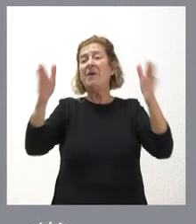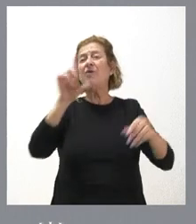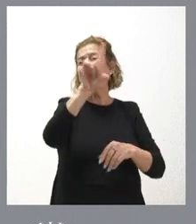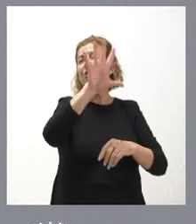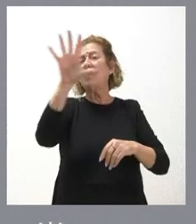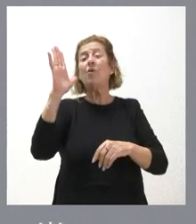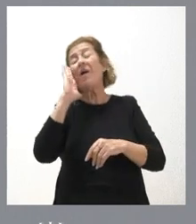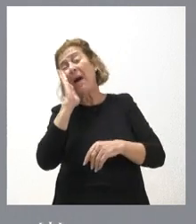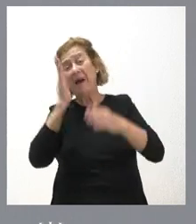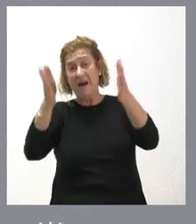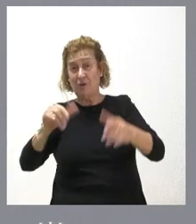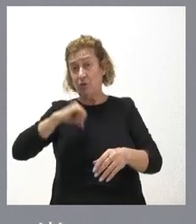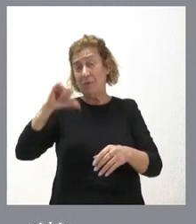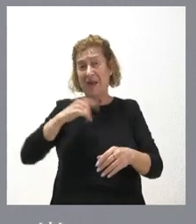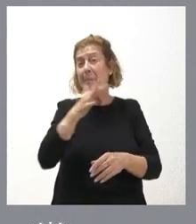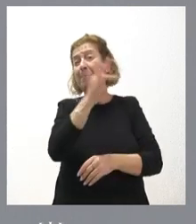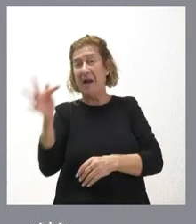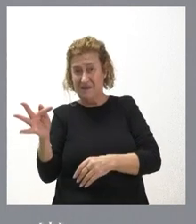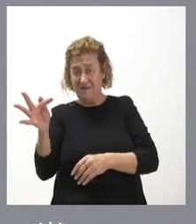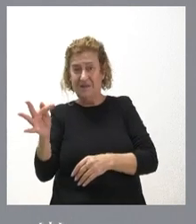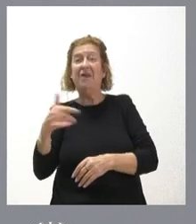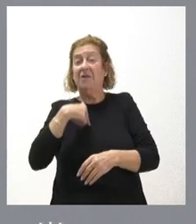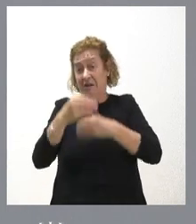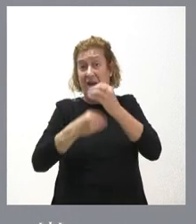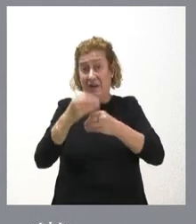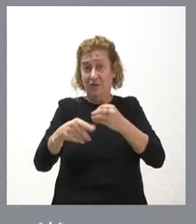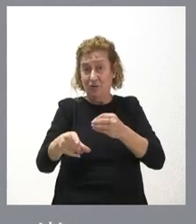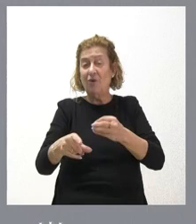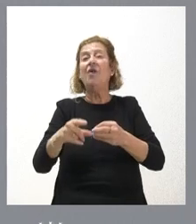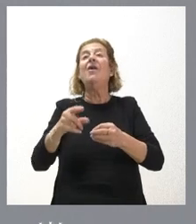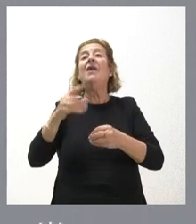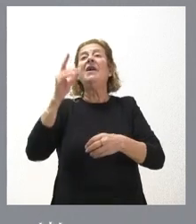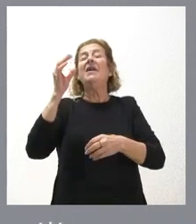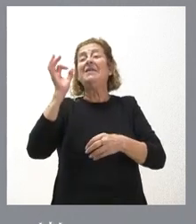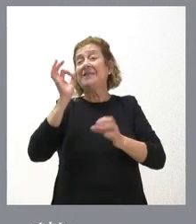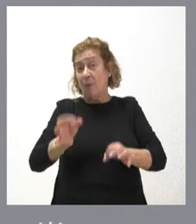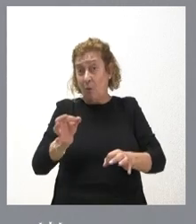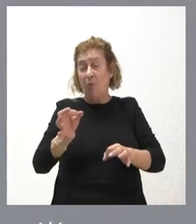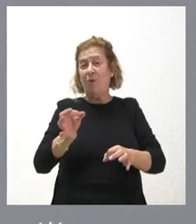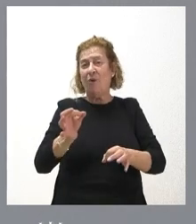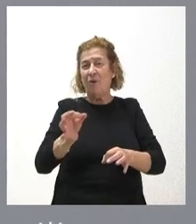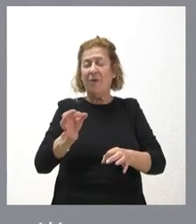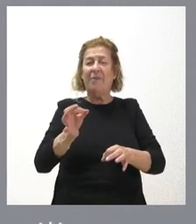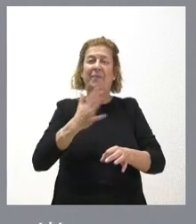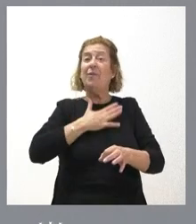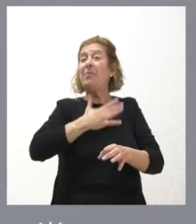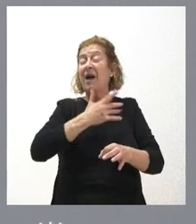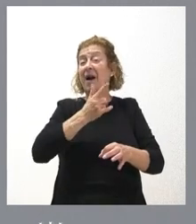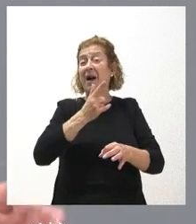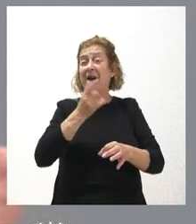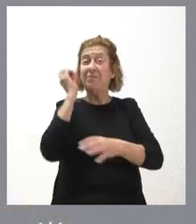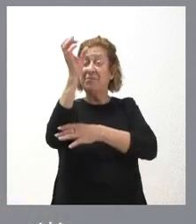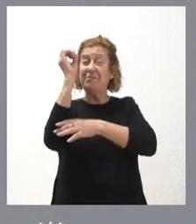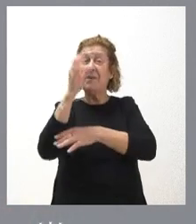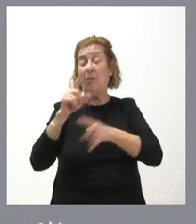camas hospitalarias más Esto es lo que hemos hecho según el la propia ponencia de